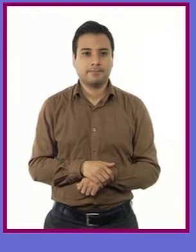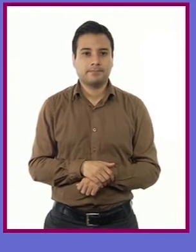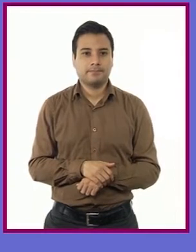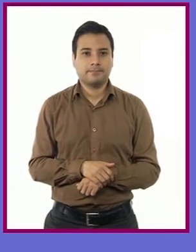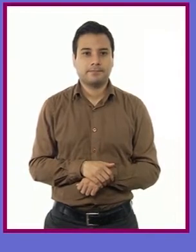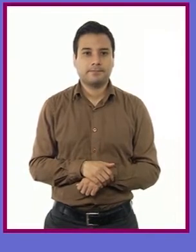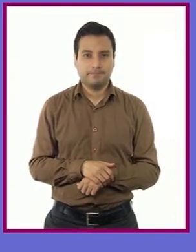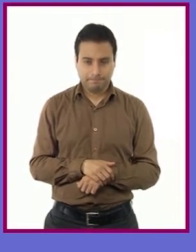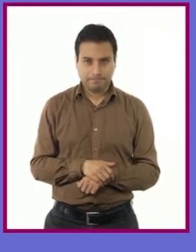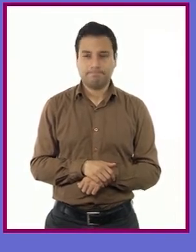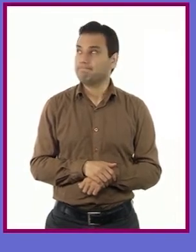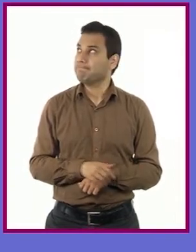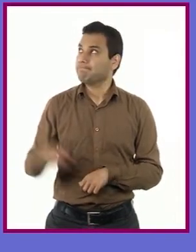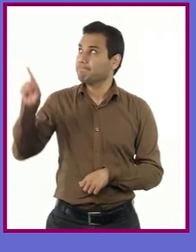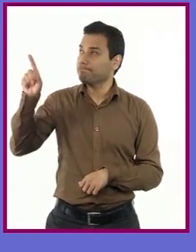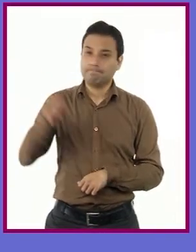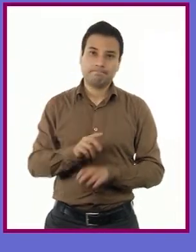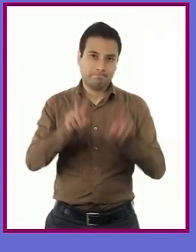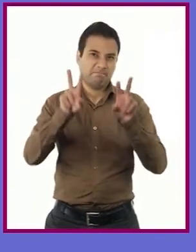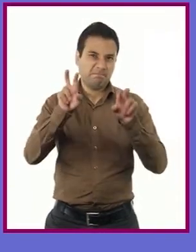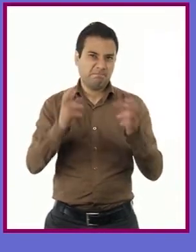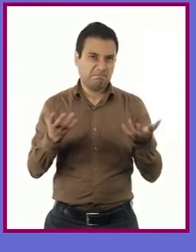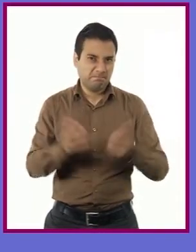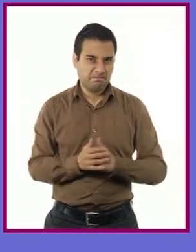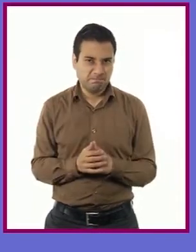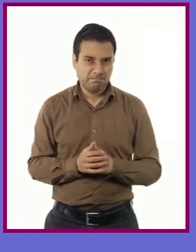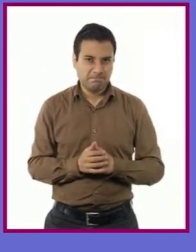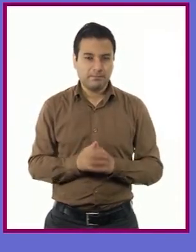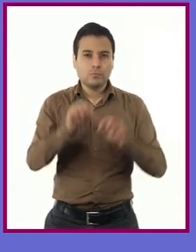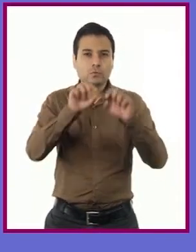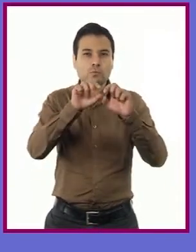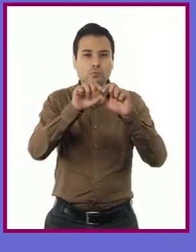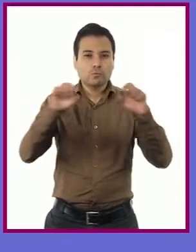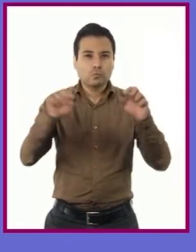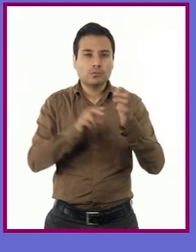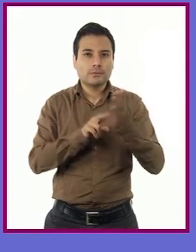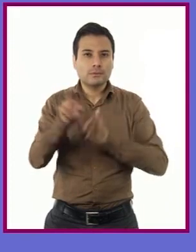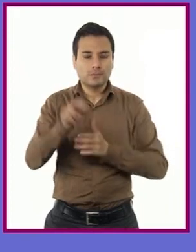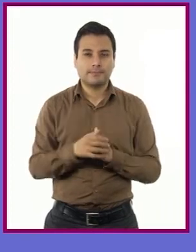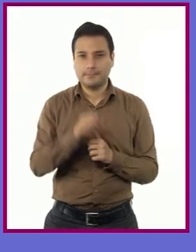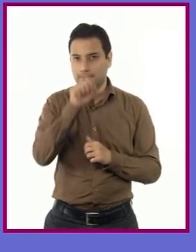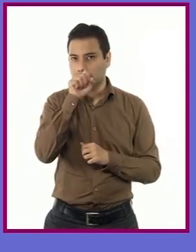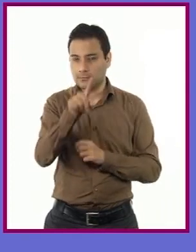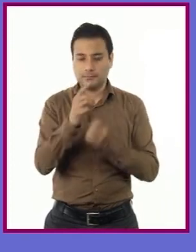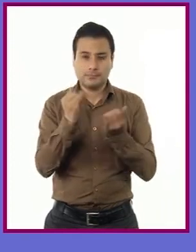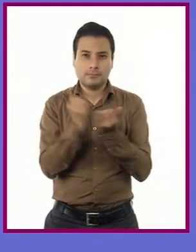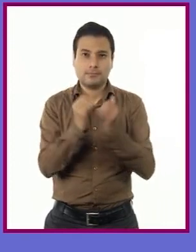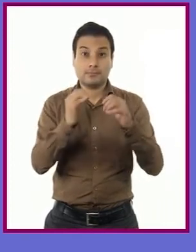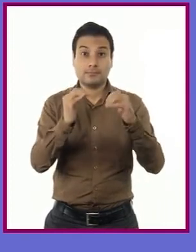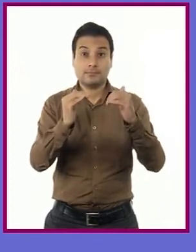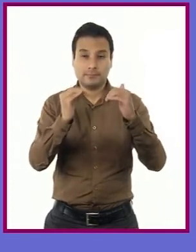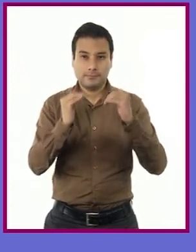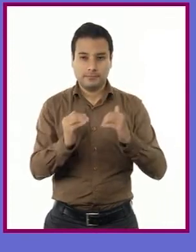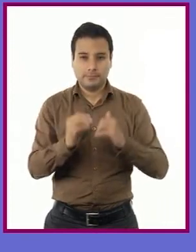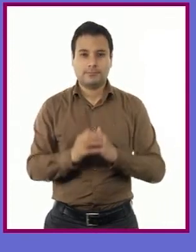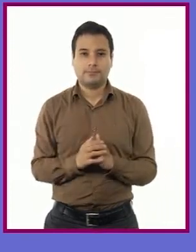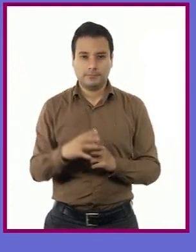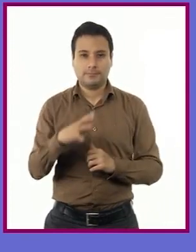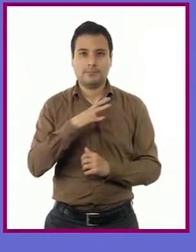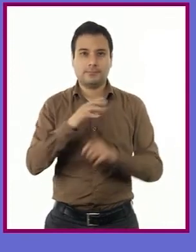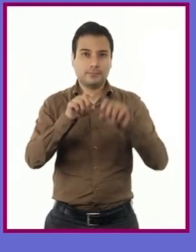gráfica se puede observar el título, centrado en negritas, los apartados o subtítulos centrados y en